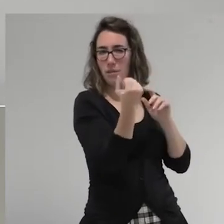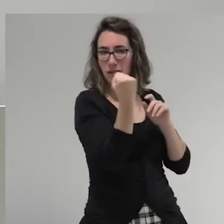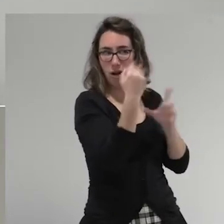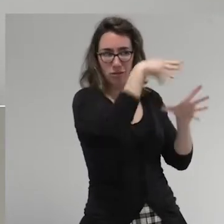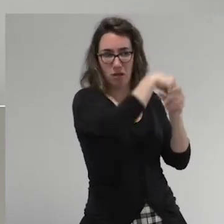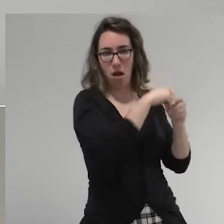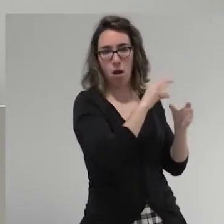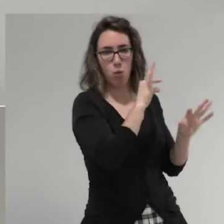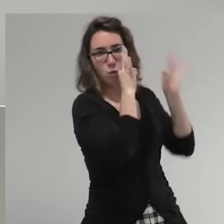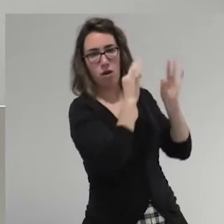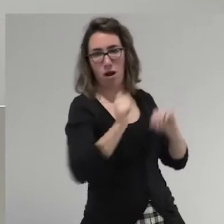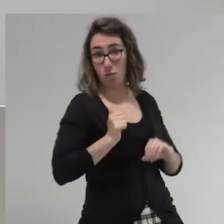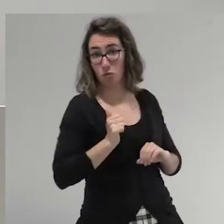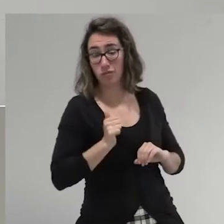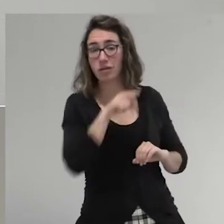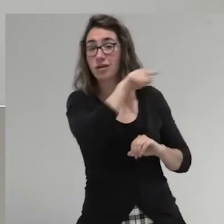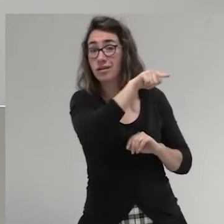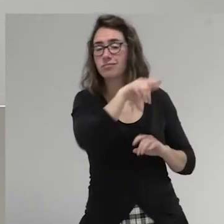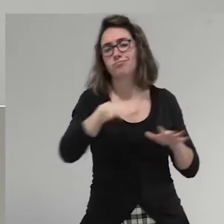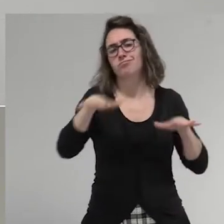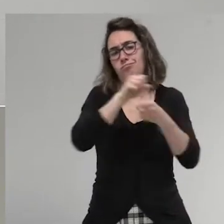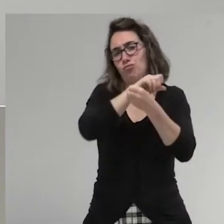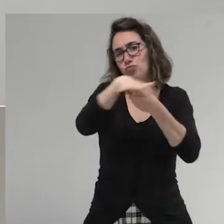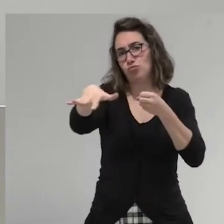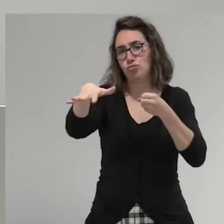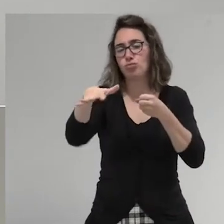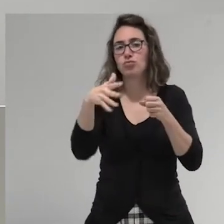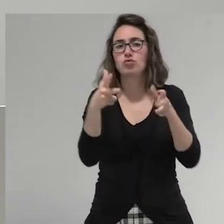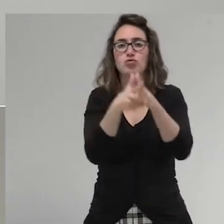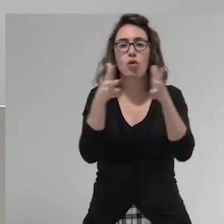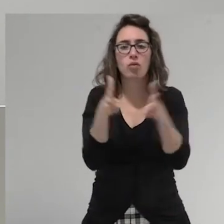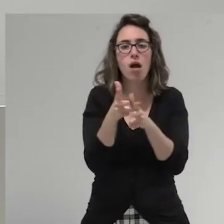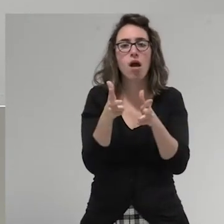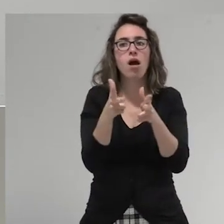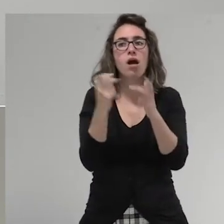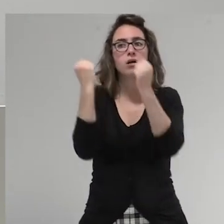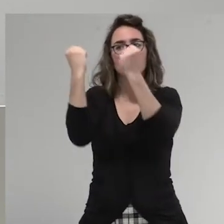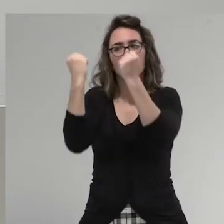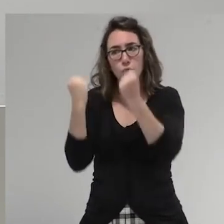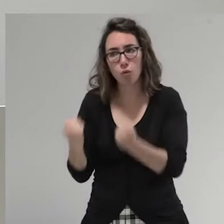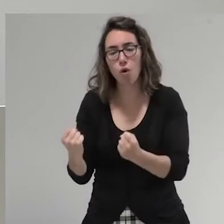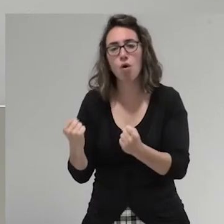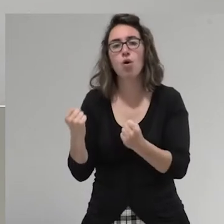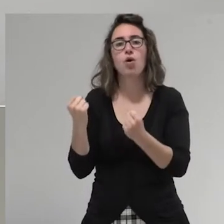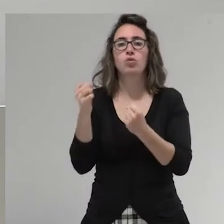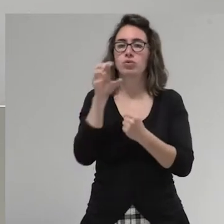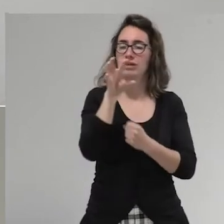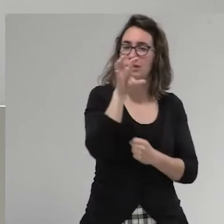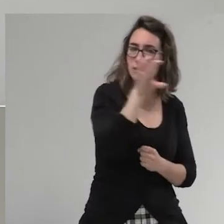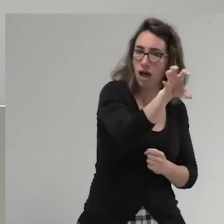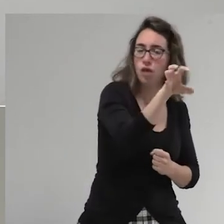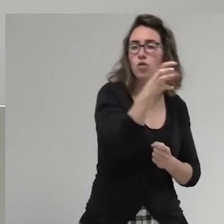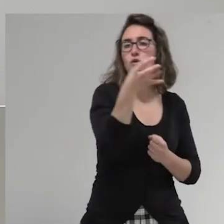atraviesa, que no solo atraviesa nuestras instituciones y al Estado y a todo lo que de